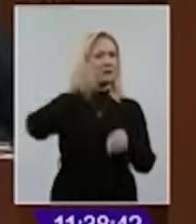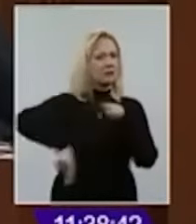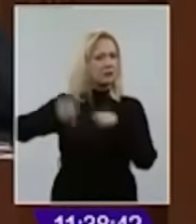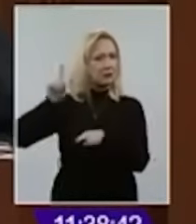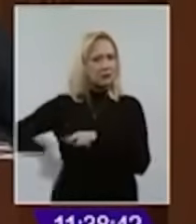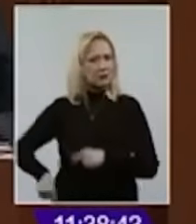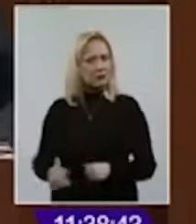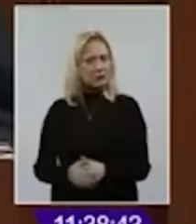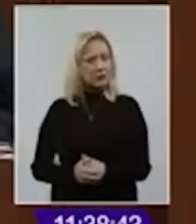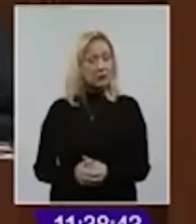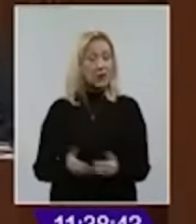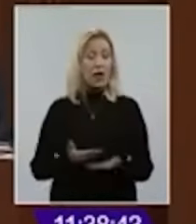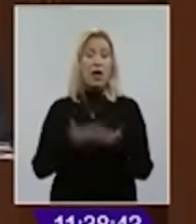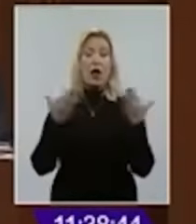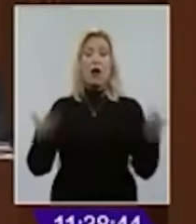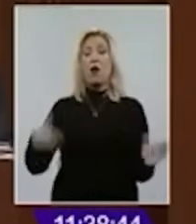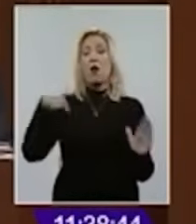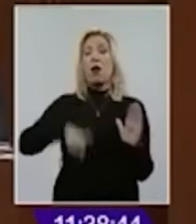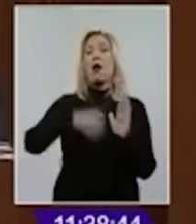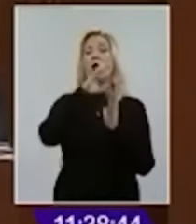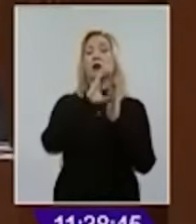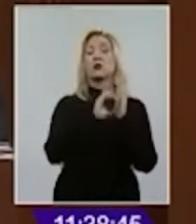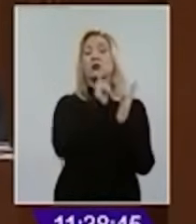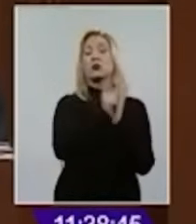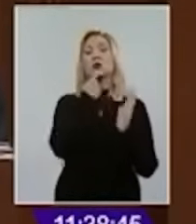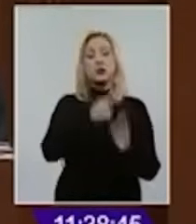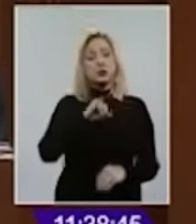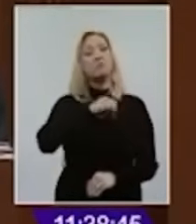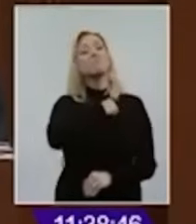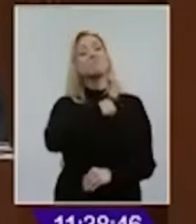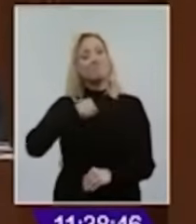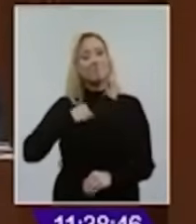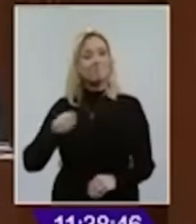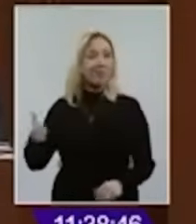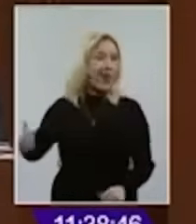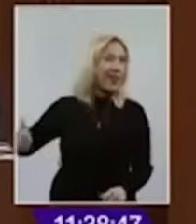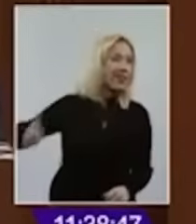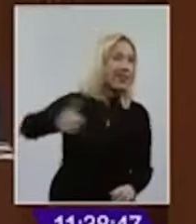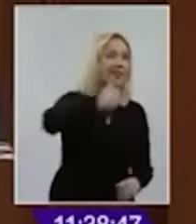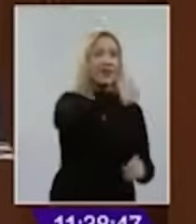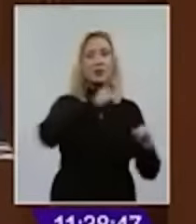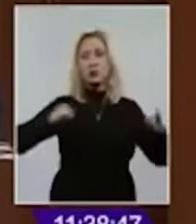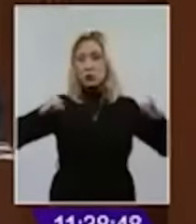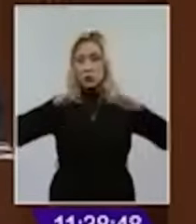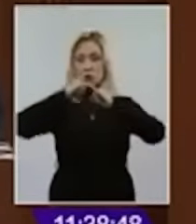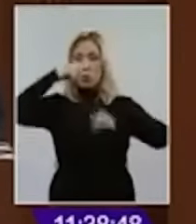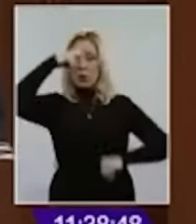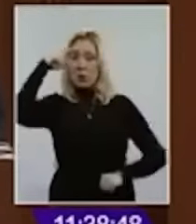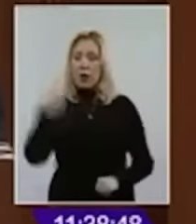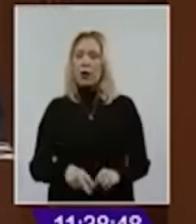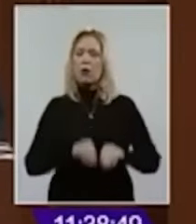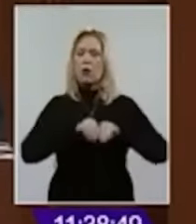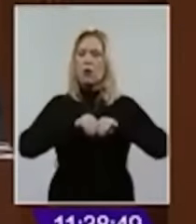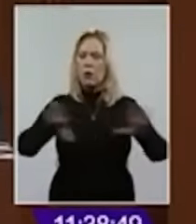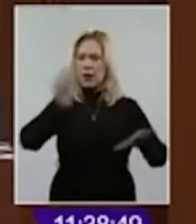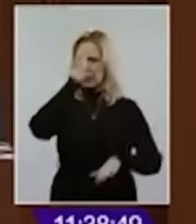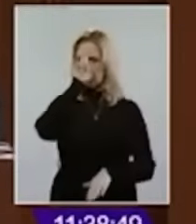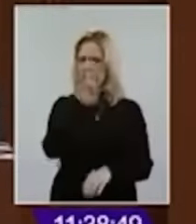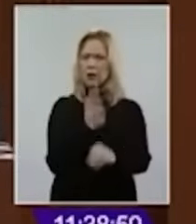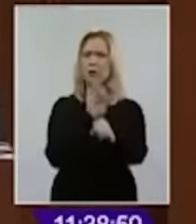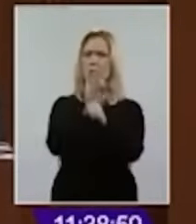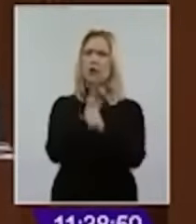Ahora nuestra Constitución prevé que es deber de las autoridades mexicanas promover, respetar, proteger y